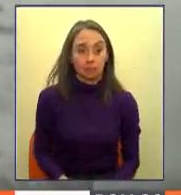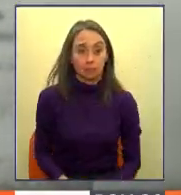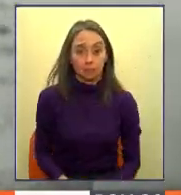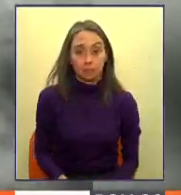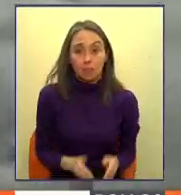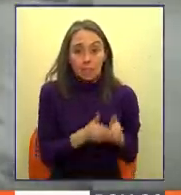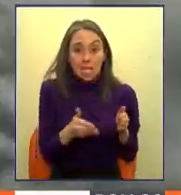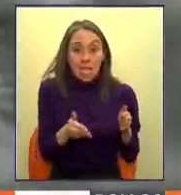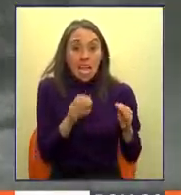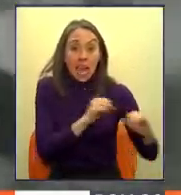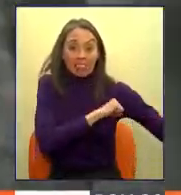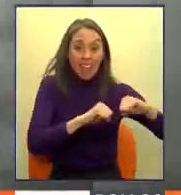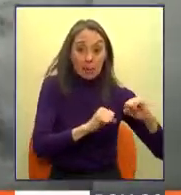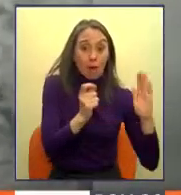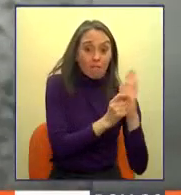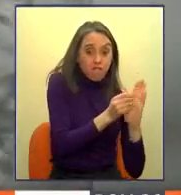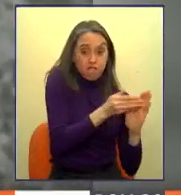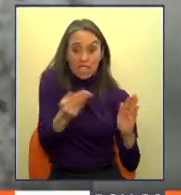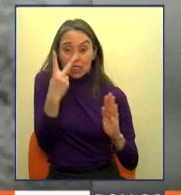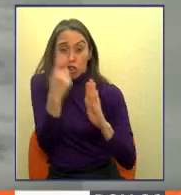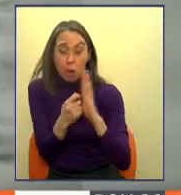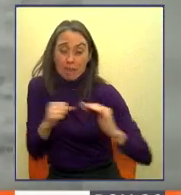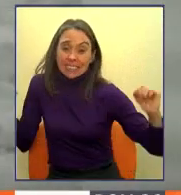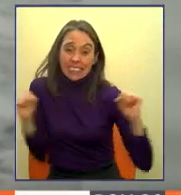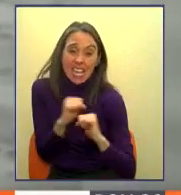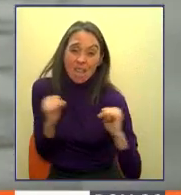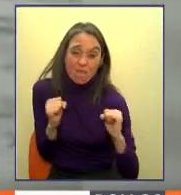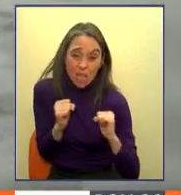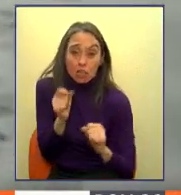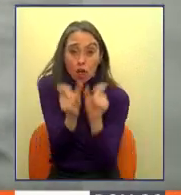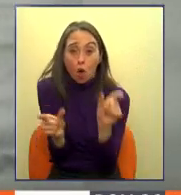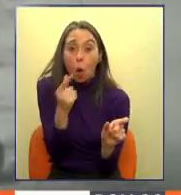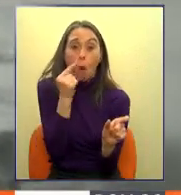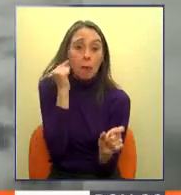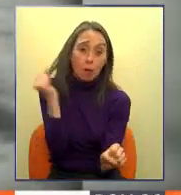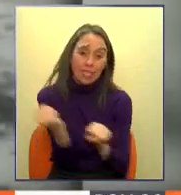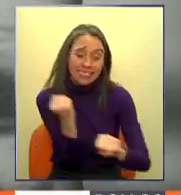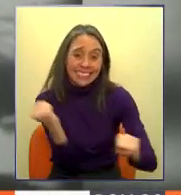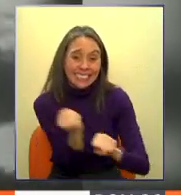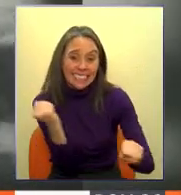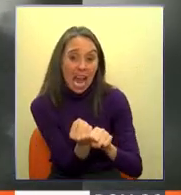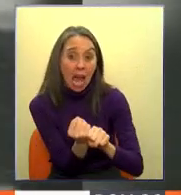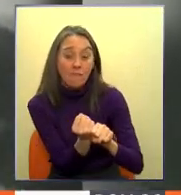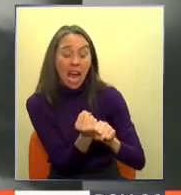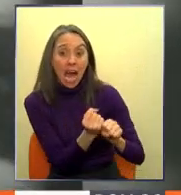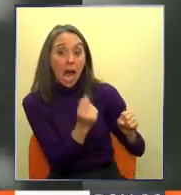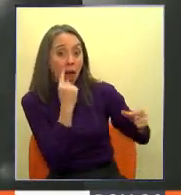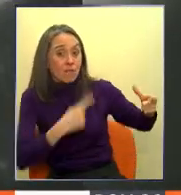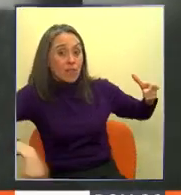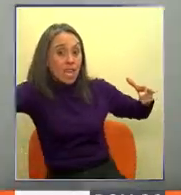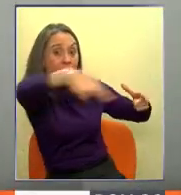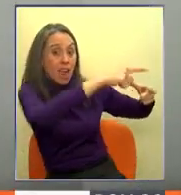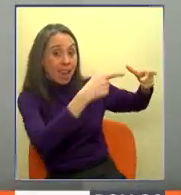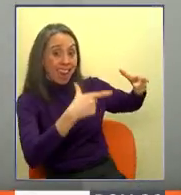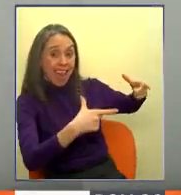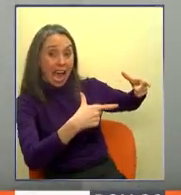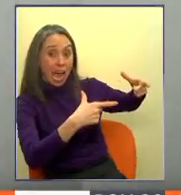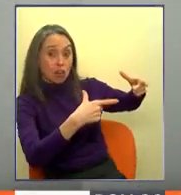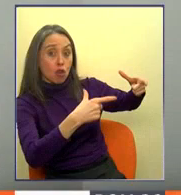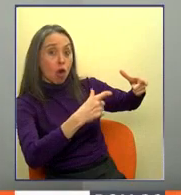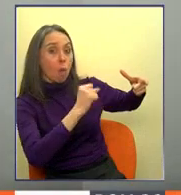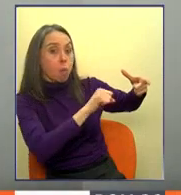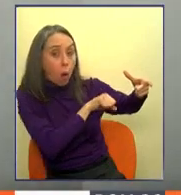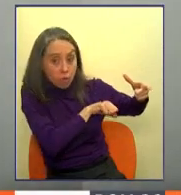Durante todo ese tiempo, en pleno invierno, trabajadoras y trabajadores se dedicaron a una monumental obra que buscaba evitar más